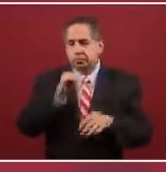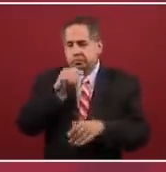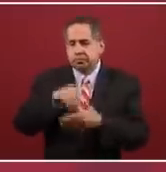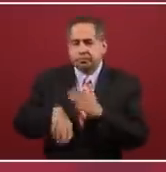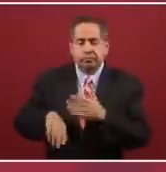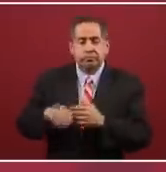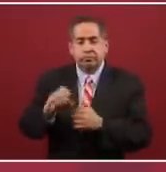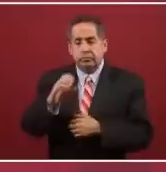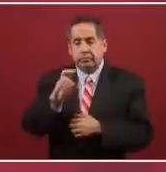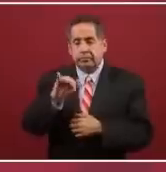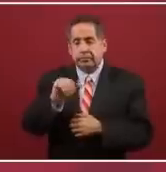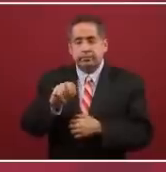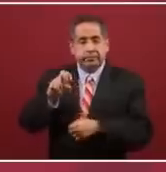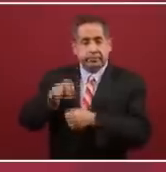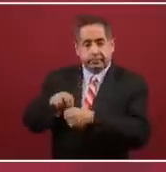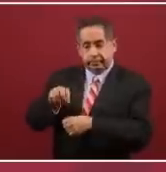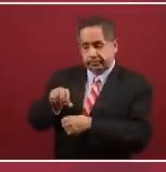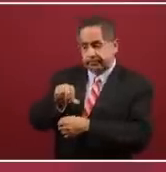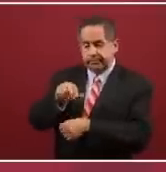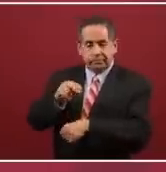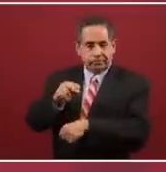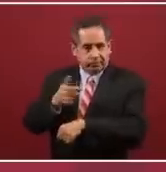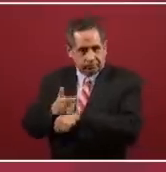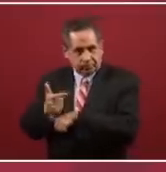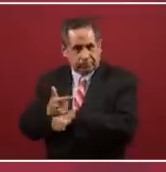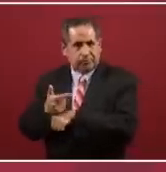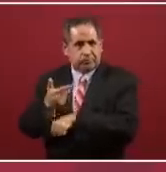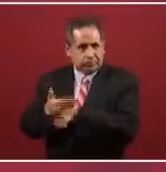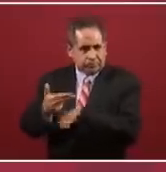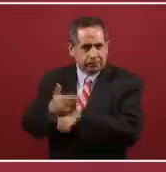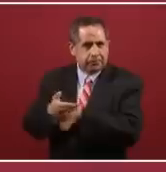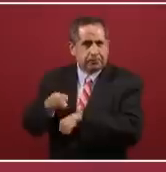de la crisis en Centroamérica.